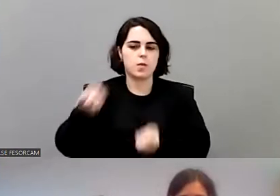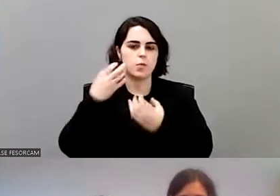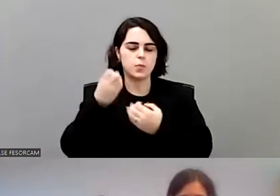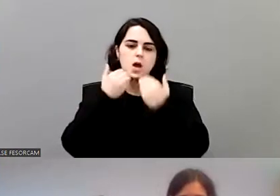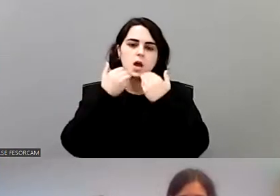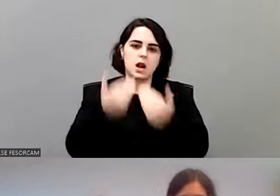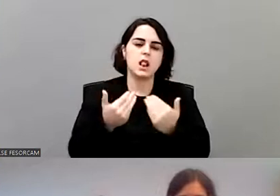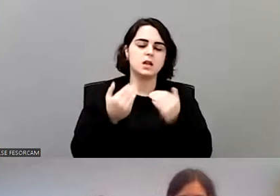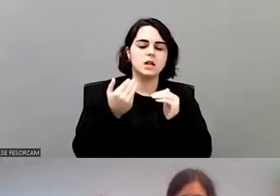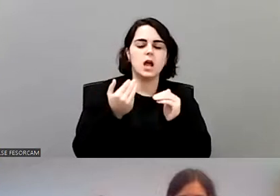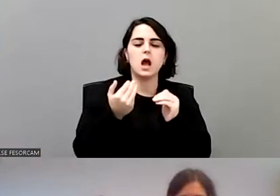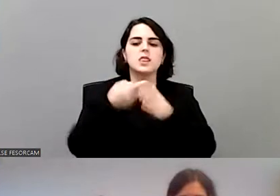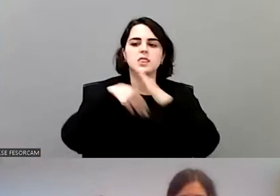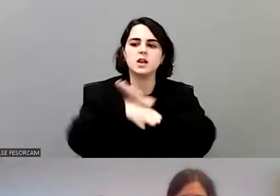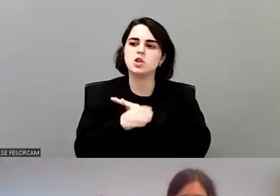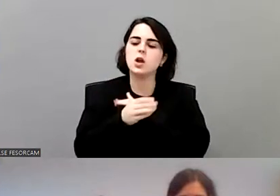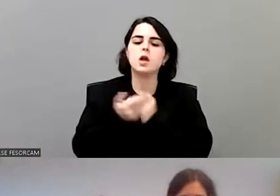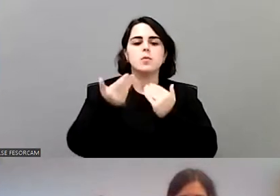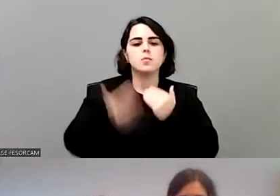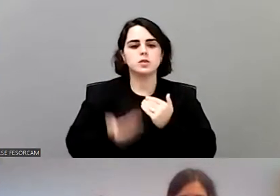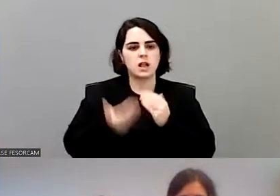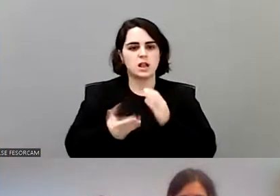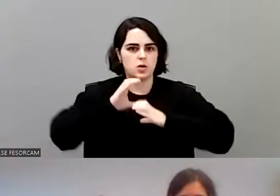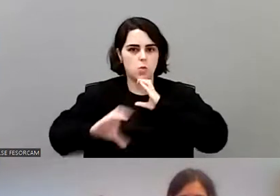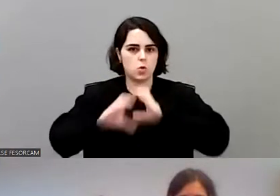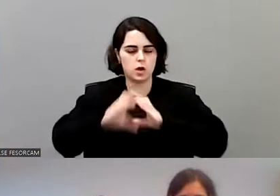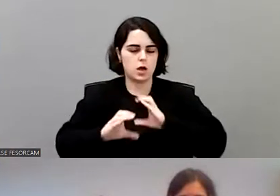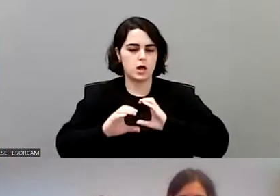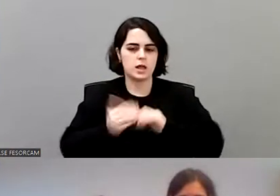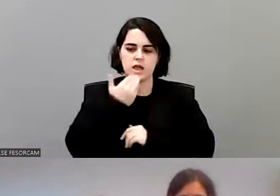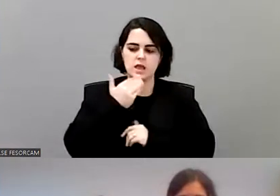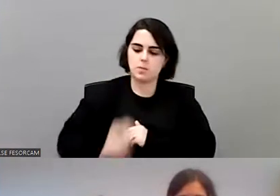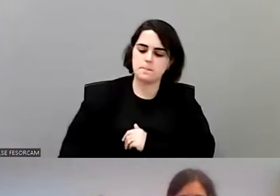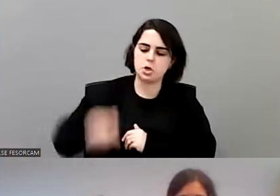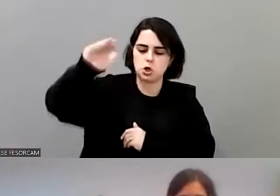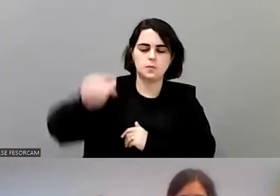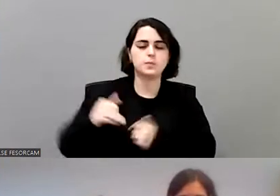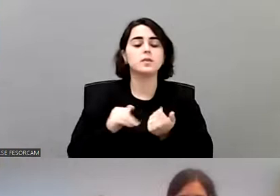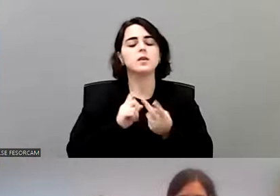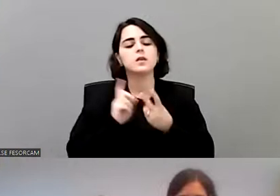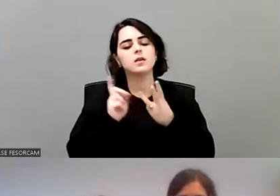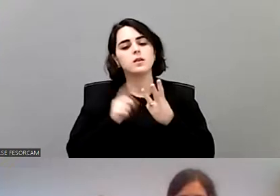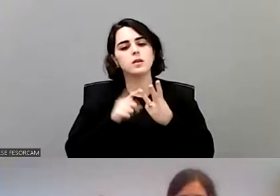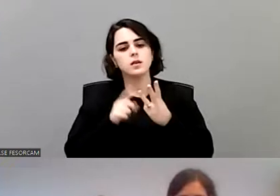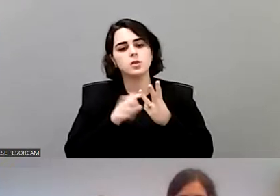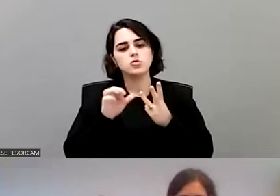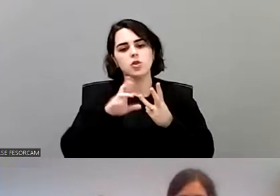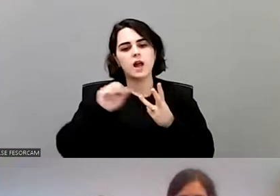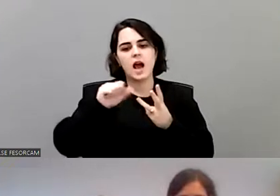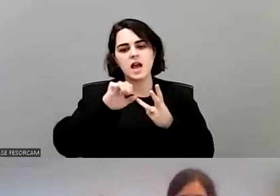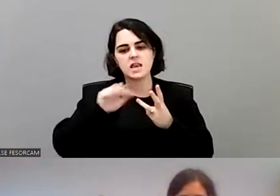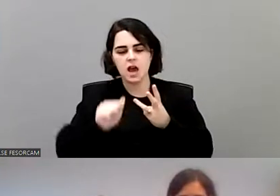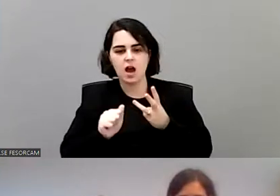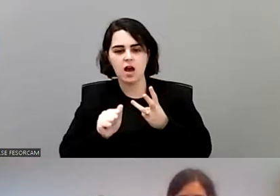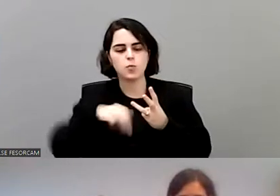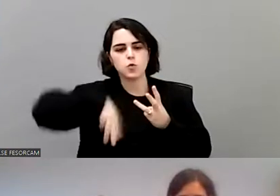de comenzar a trabajar el acceso a la comunicación desde edades tempranas. A continuación tenemos a Soraya Muñoz, que